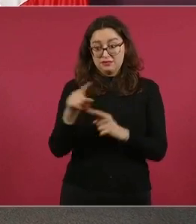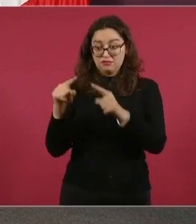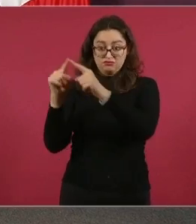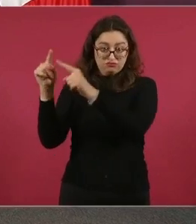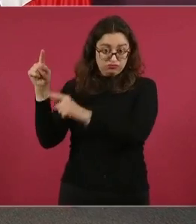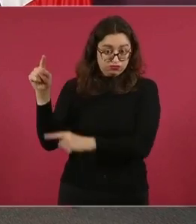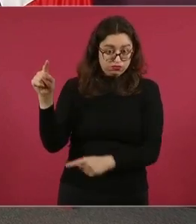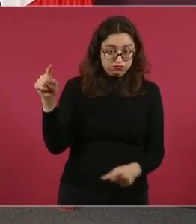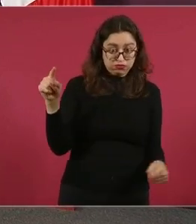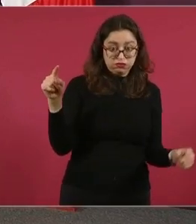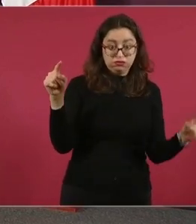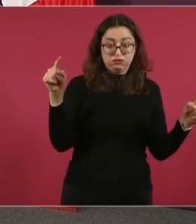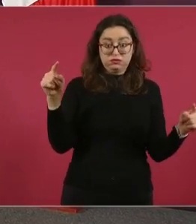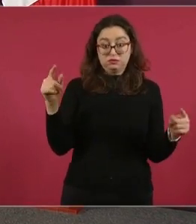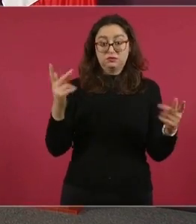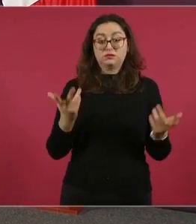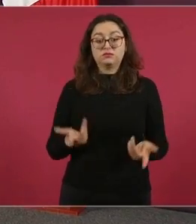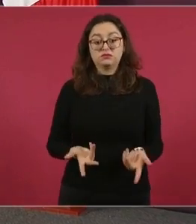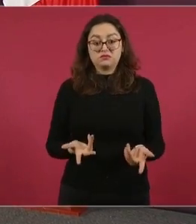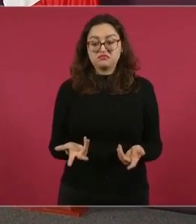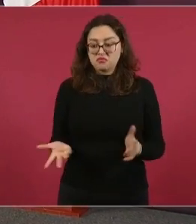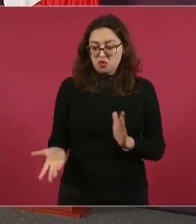toda la parte operativa,